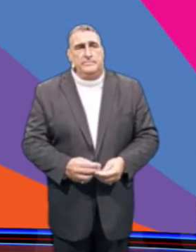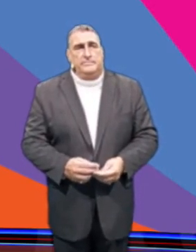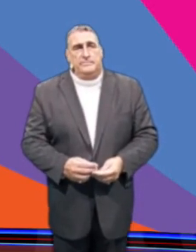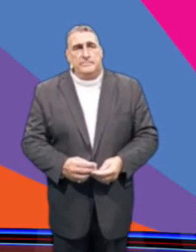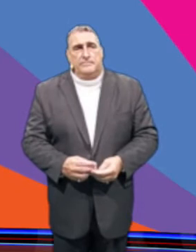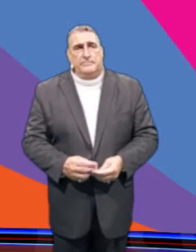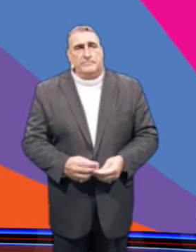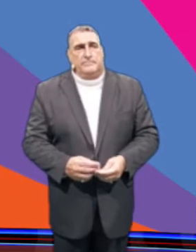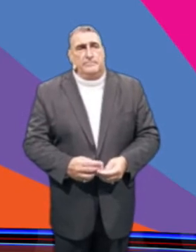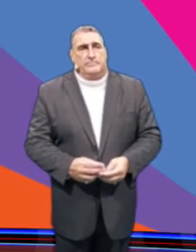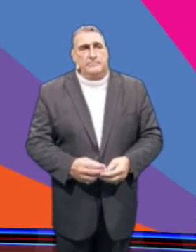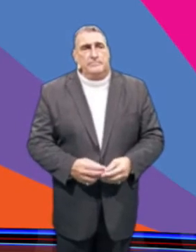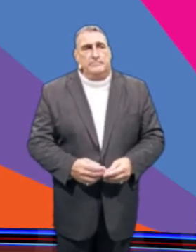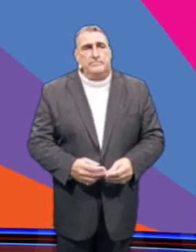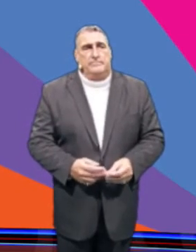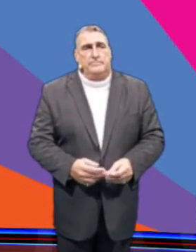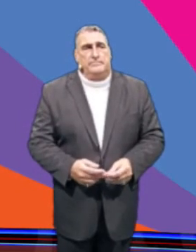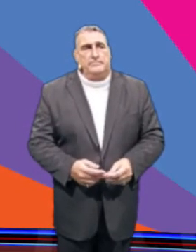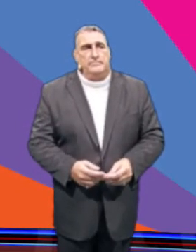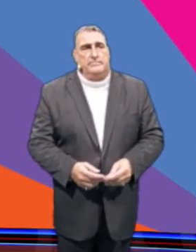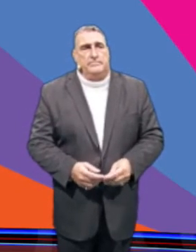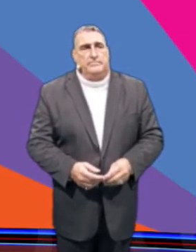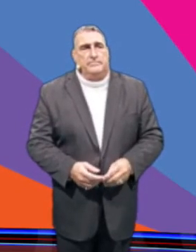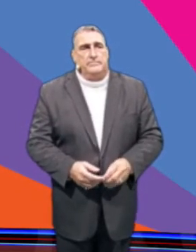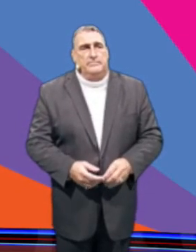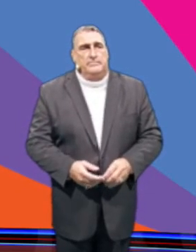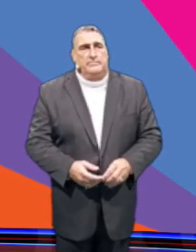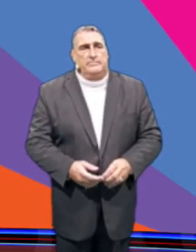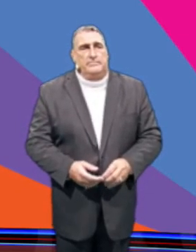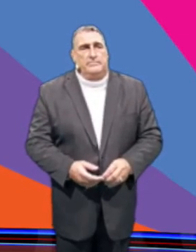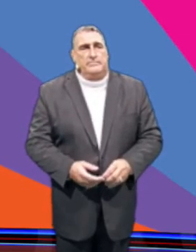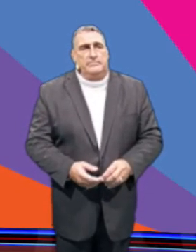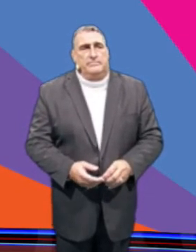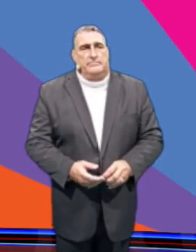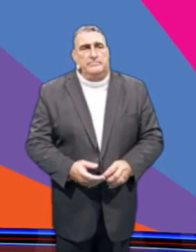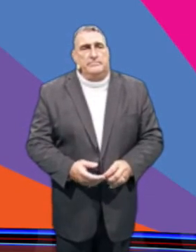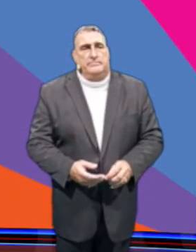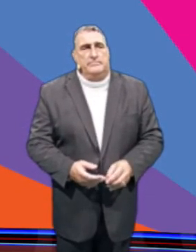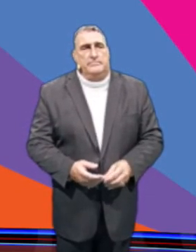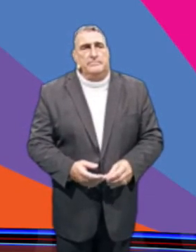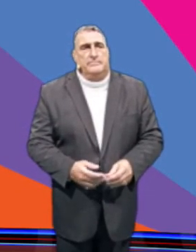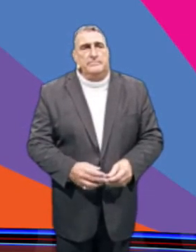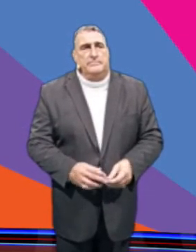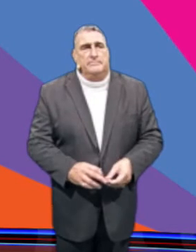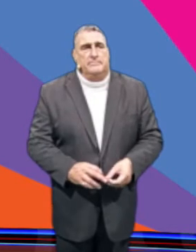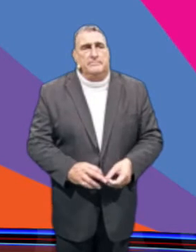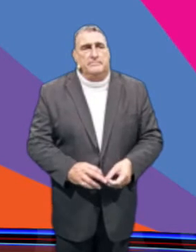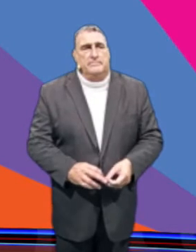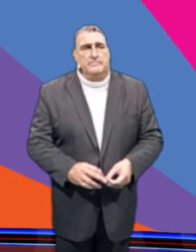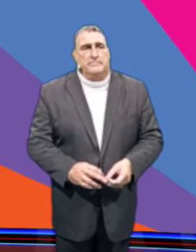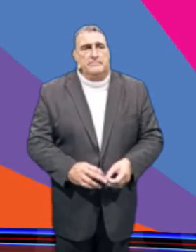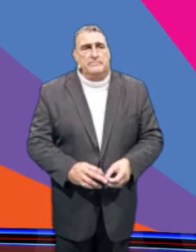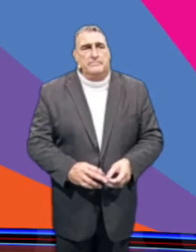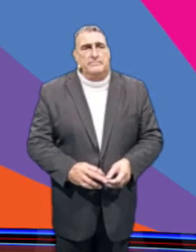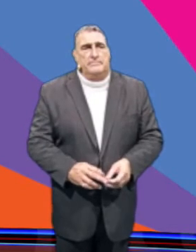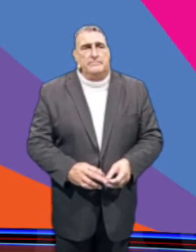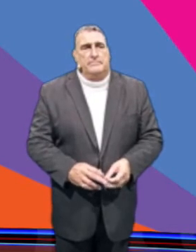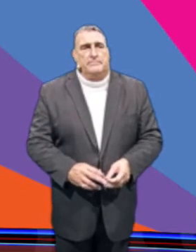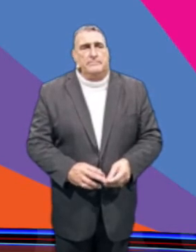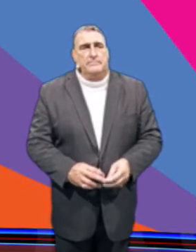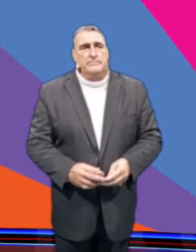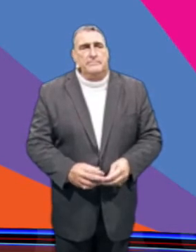está enojado, porque no permitieron entrar estos 30 y pico, creo que son 36